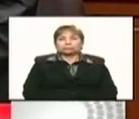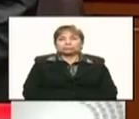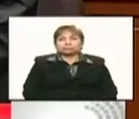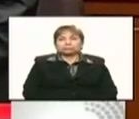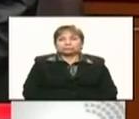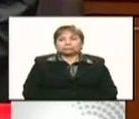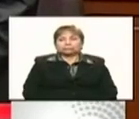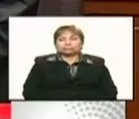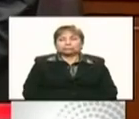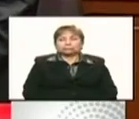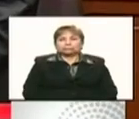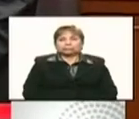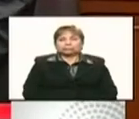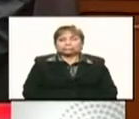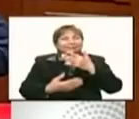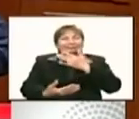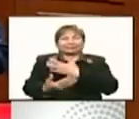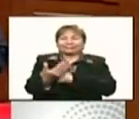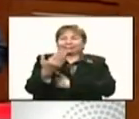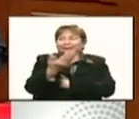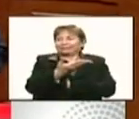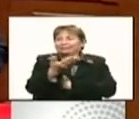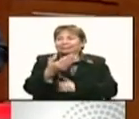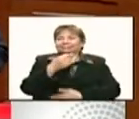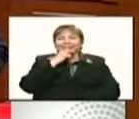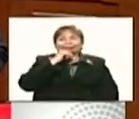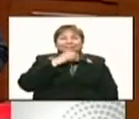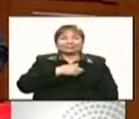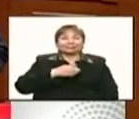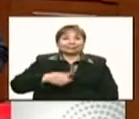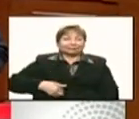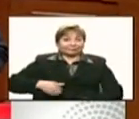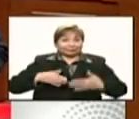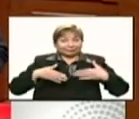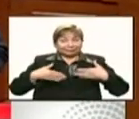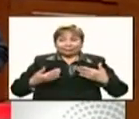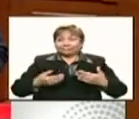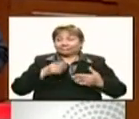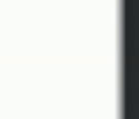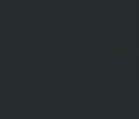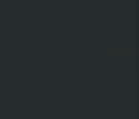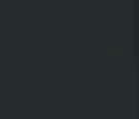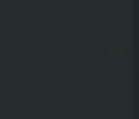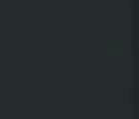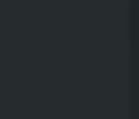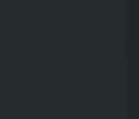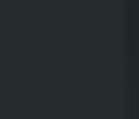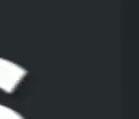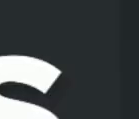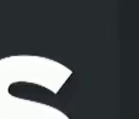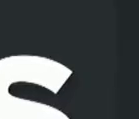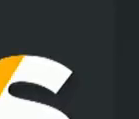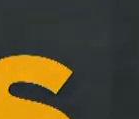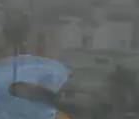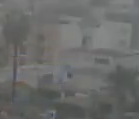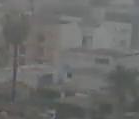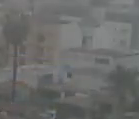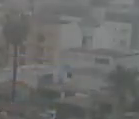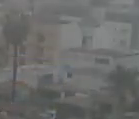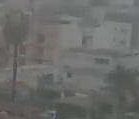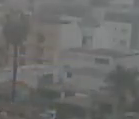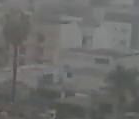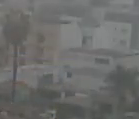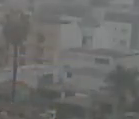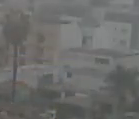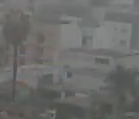punto? Le pido, por favor, que me responda tras la pausa. Ya regresamos. Continuamos conversando con el doctor Raúl